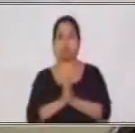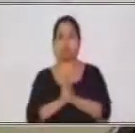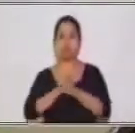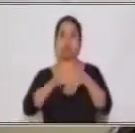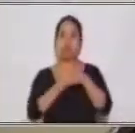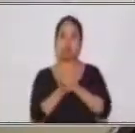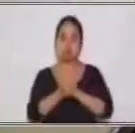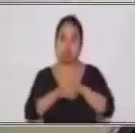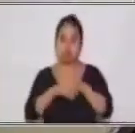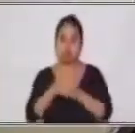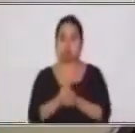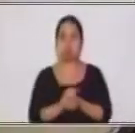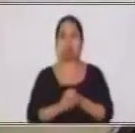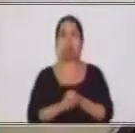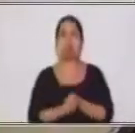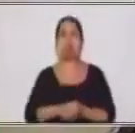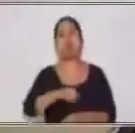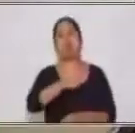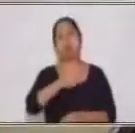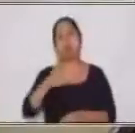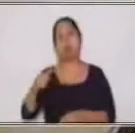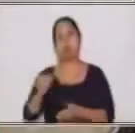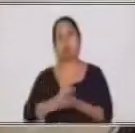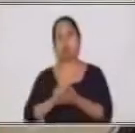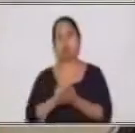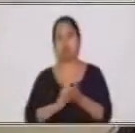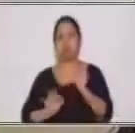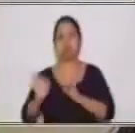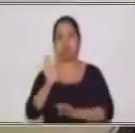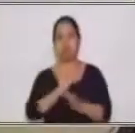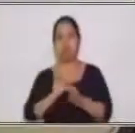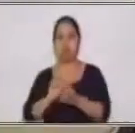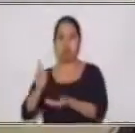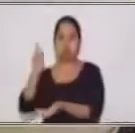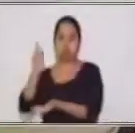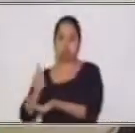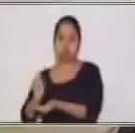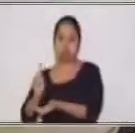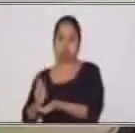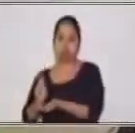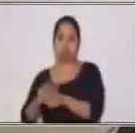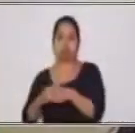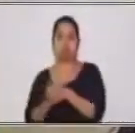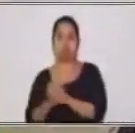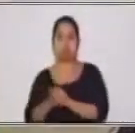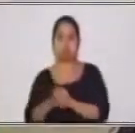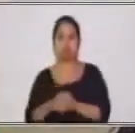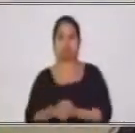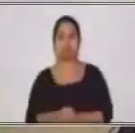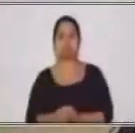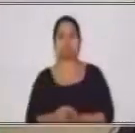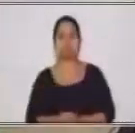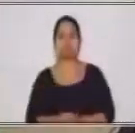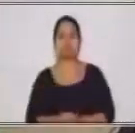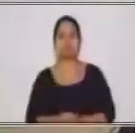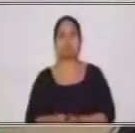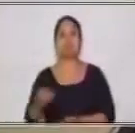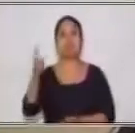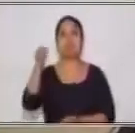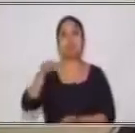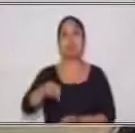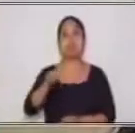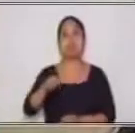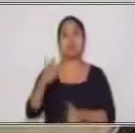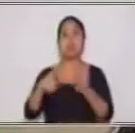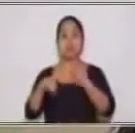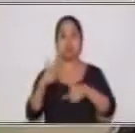sus manos con agua y con jabón, o si no también pueden utilizar su gel antibacterial. Y hoy, en